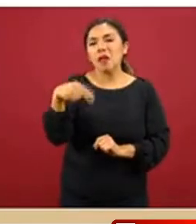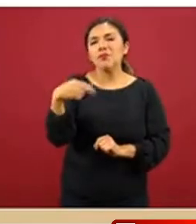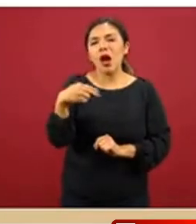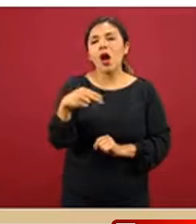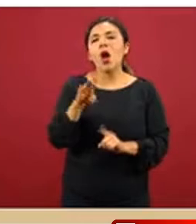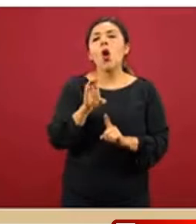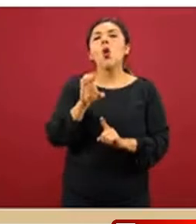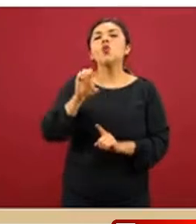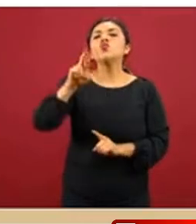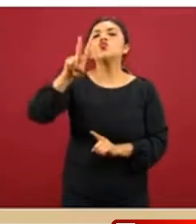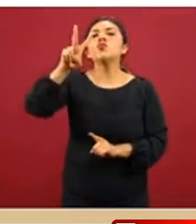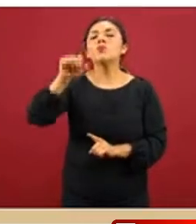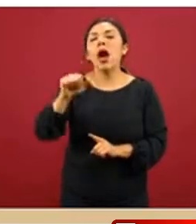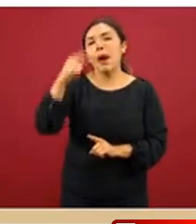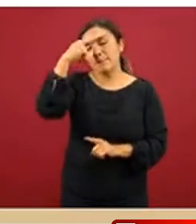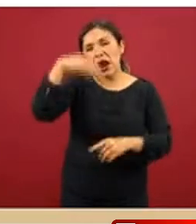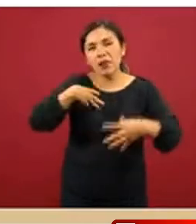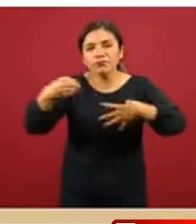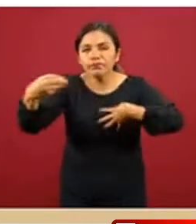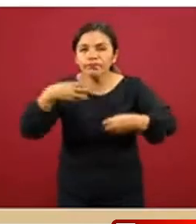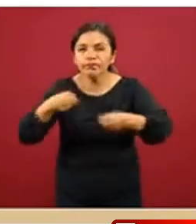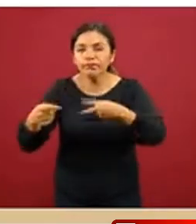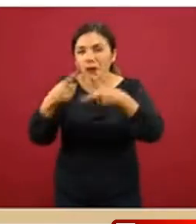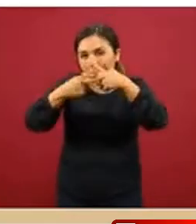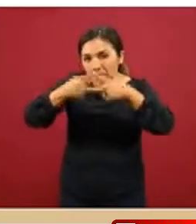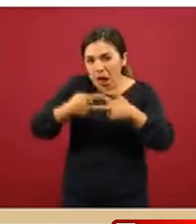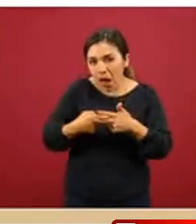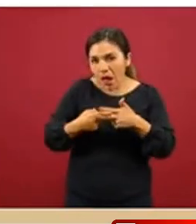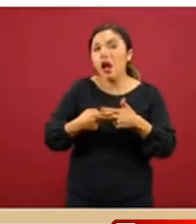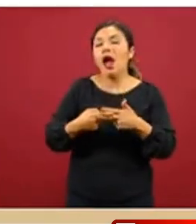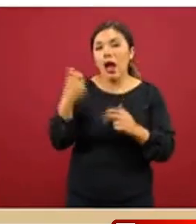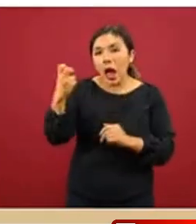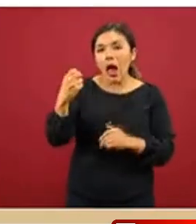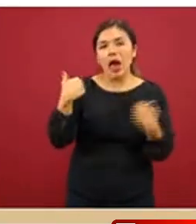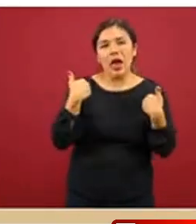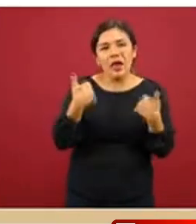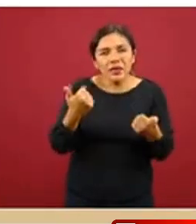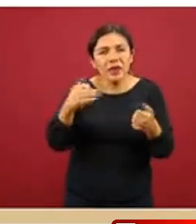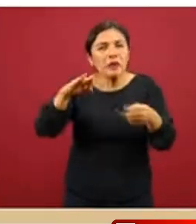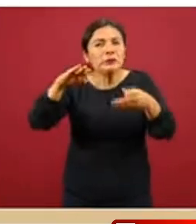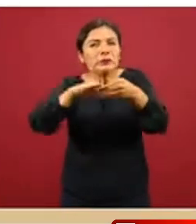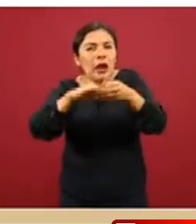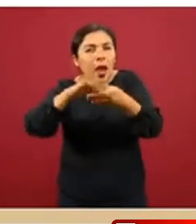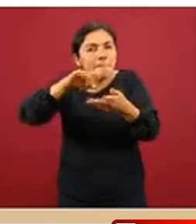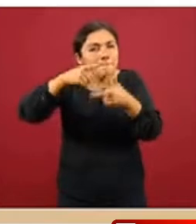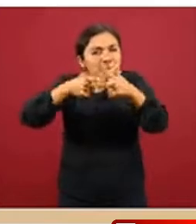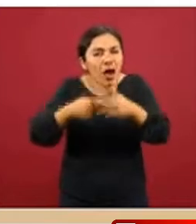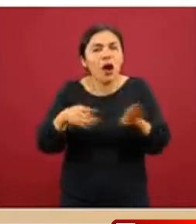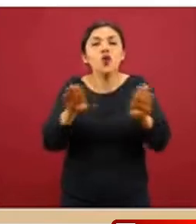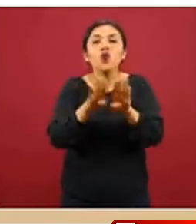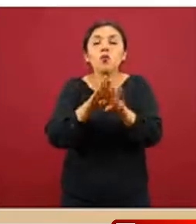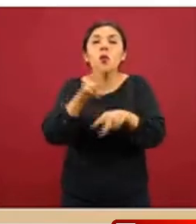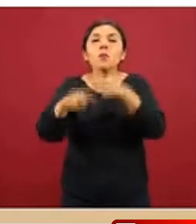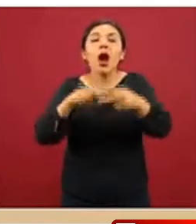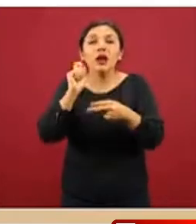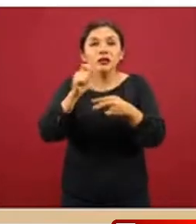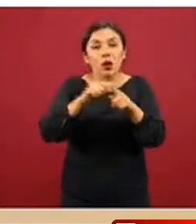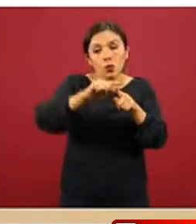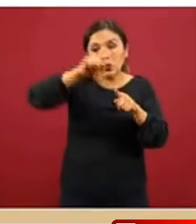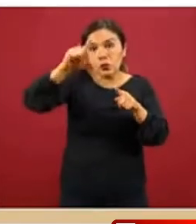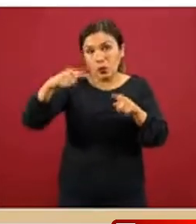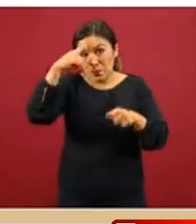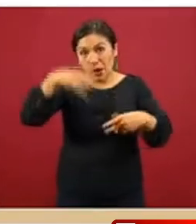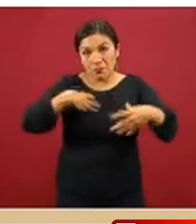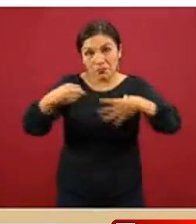nuestra curva epidémica estimada, porque entonces aquí podemos ver en una estimación cuál sería esta curva epidémica nacional, que